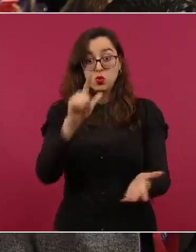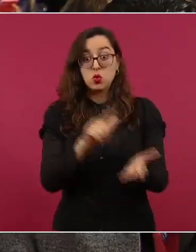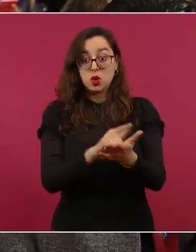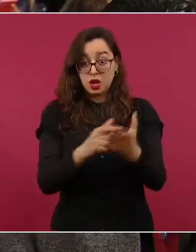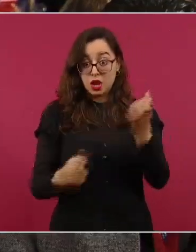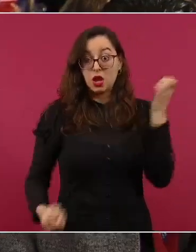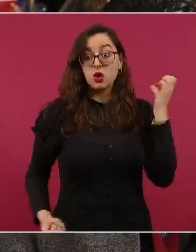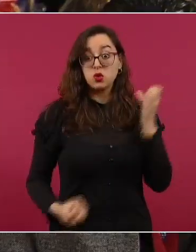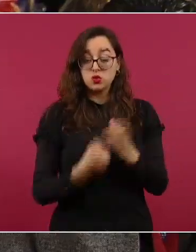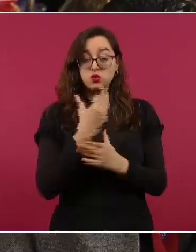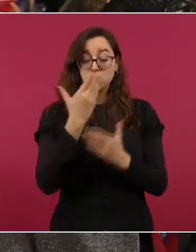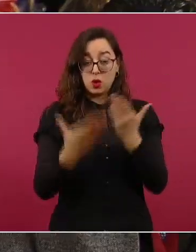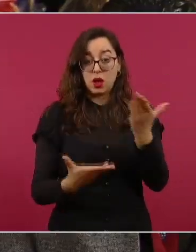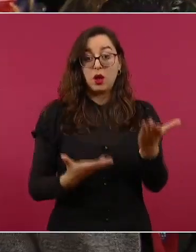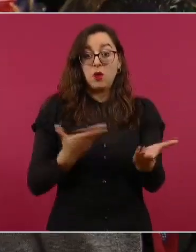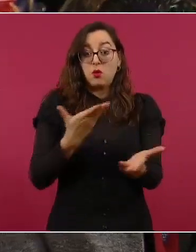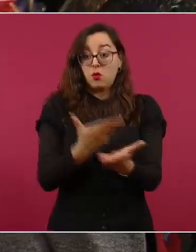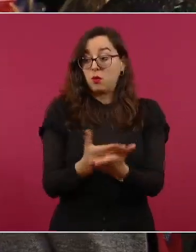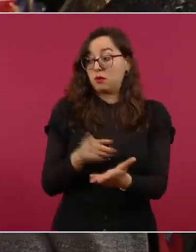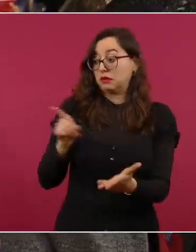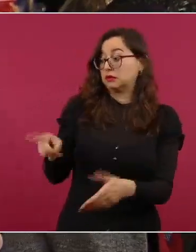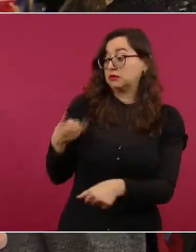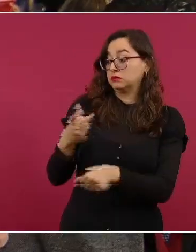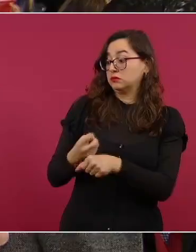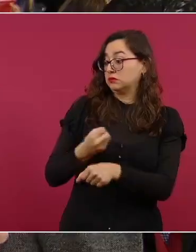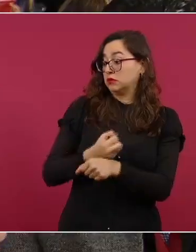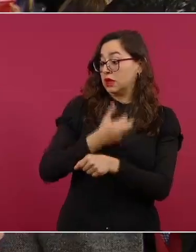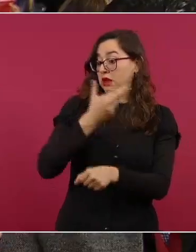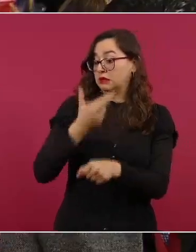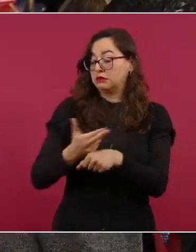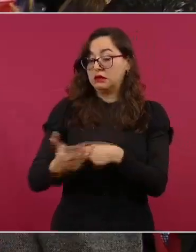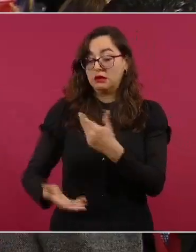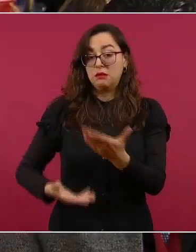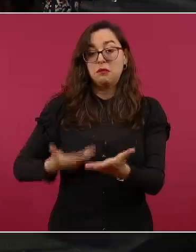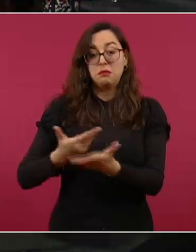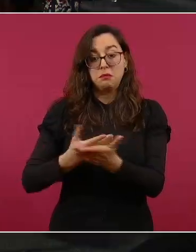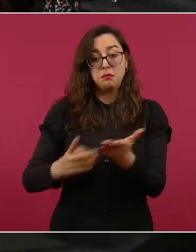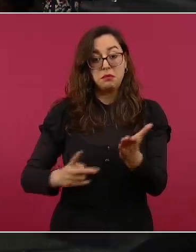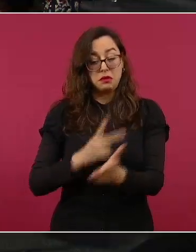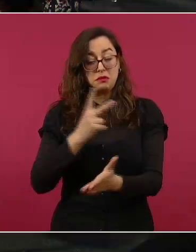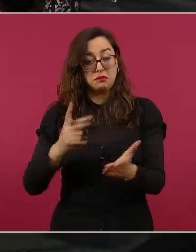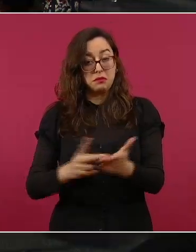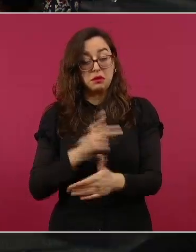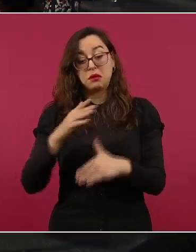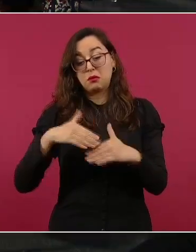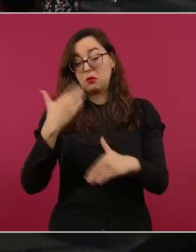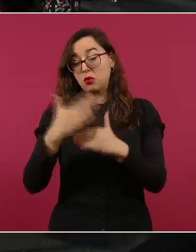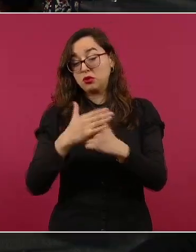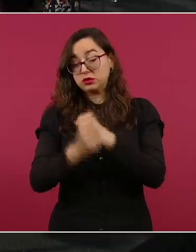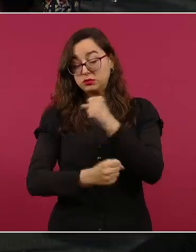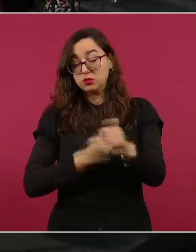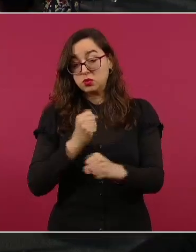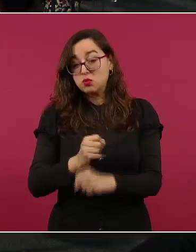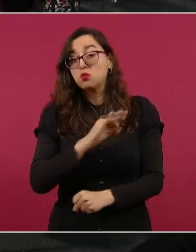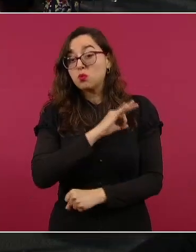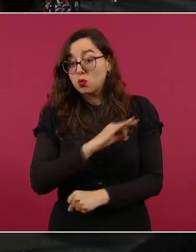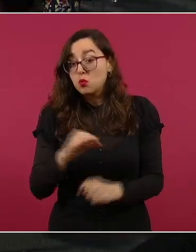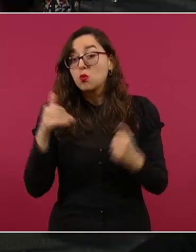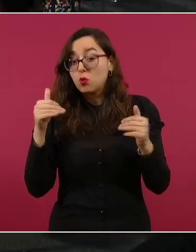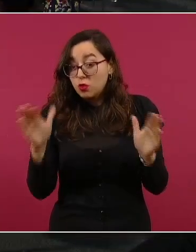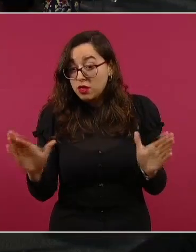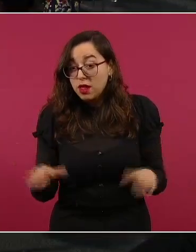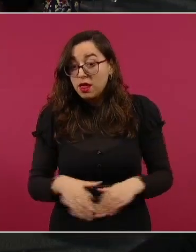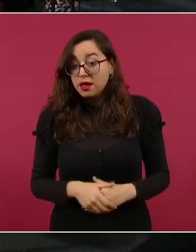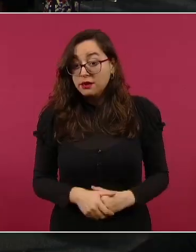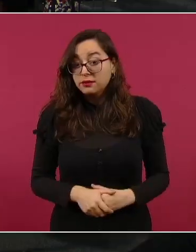propuesto en diversas ocasiones el subsecretario Encinas sea realidad durante el siguiente semestre, presidente? Yo apoyo